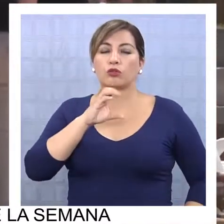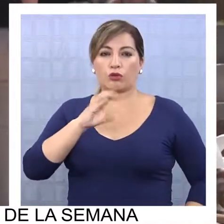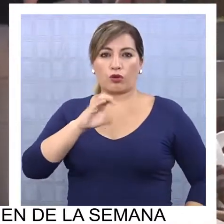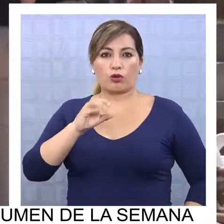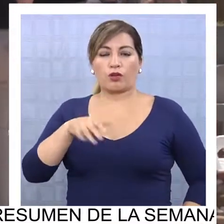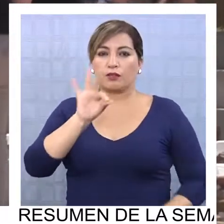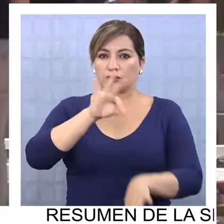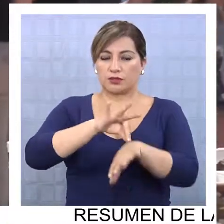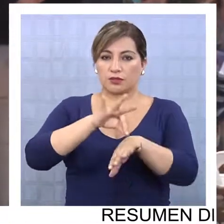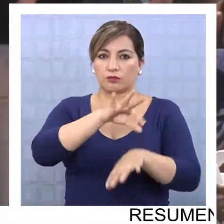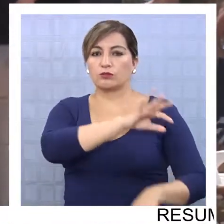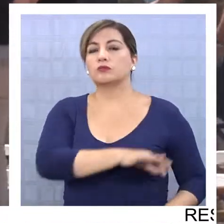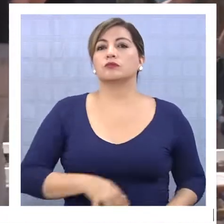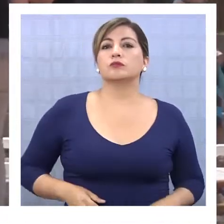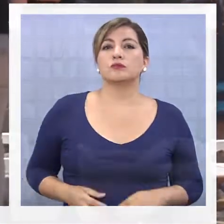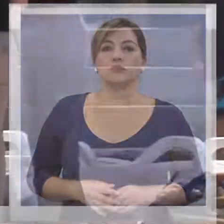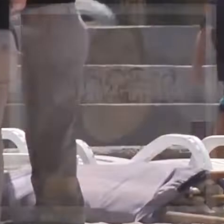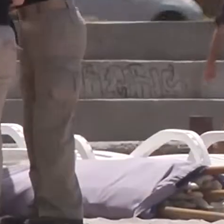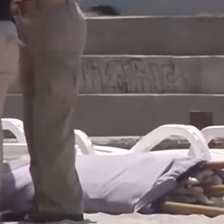¡Gracias!